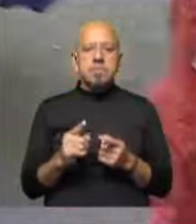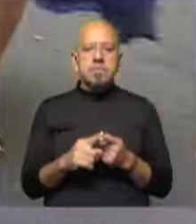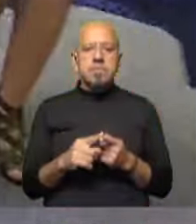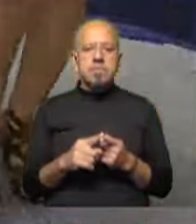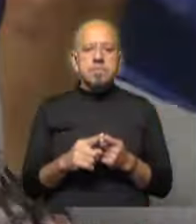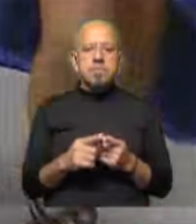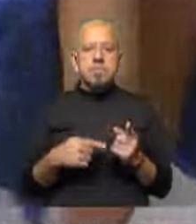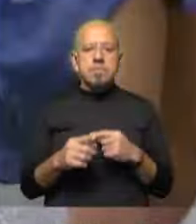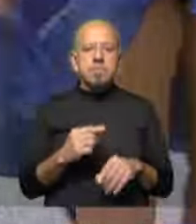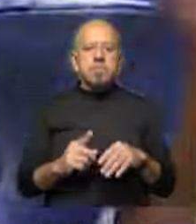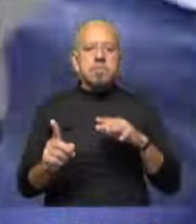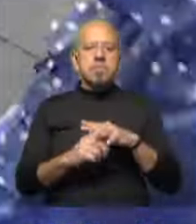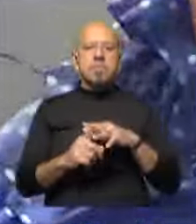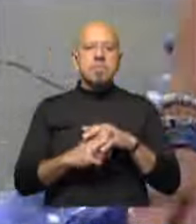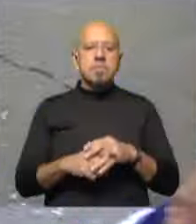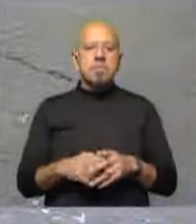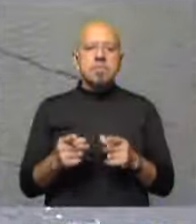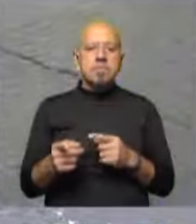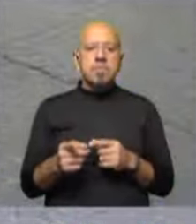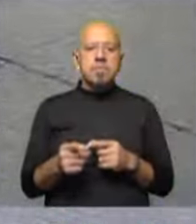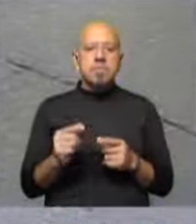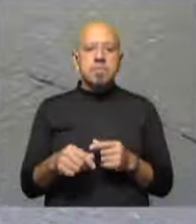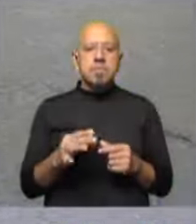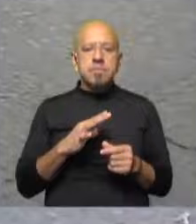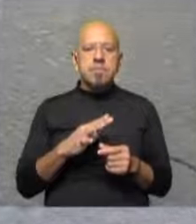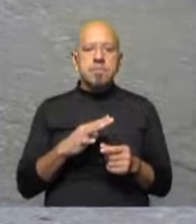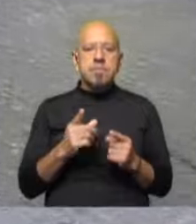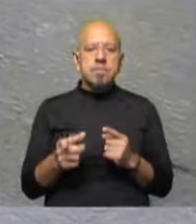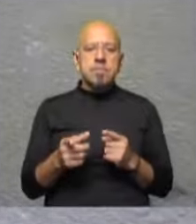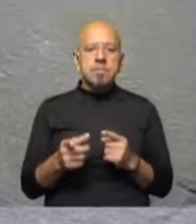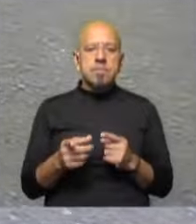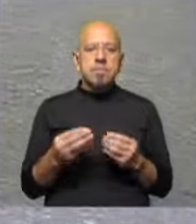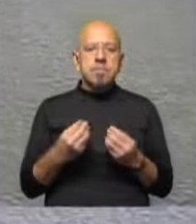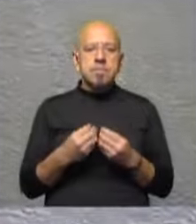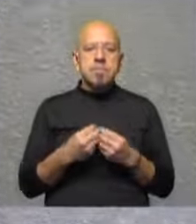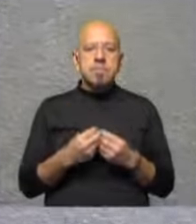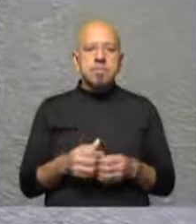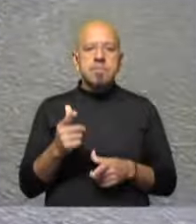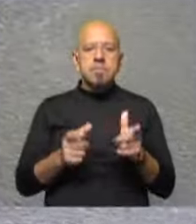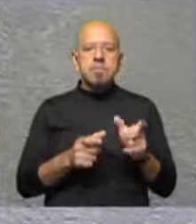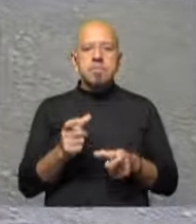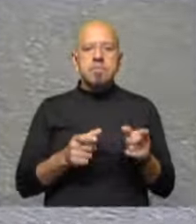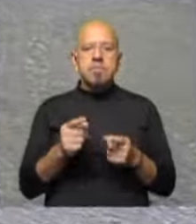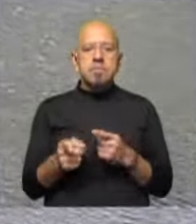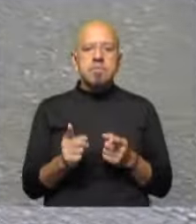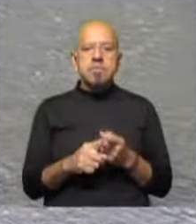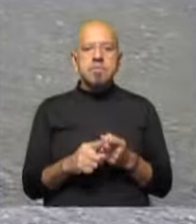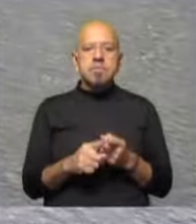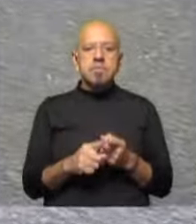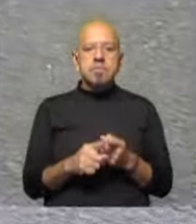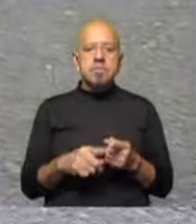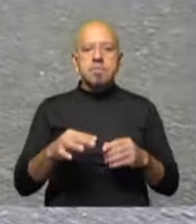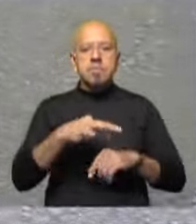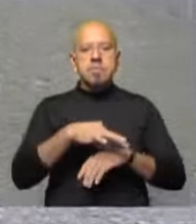ya viene participando y que, bueno, reúne a una cantidad de personas que participan, que van con guía